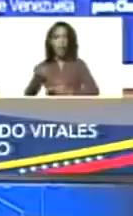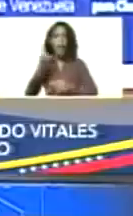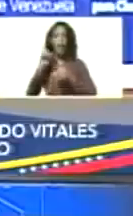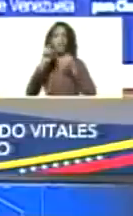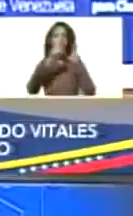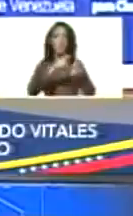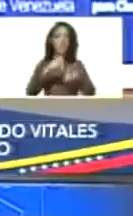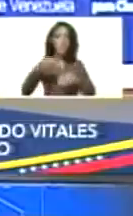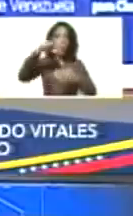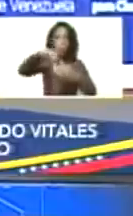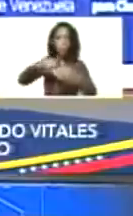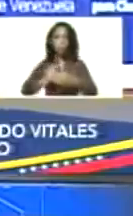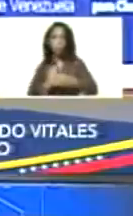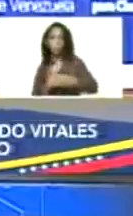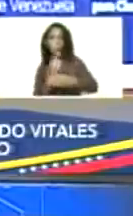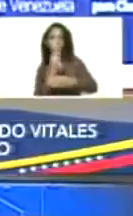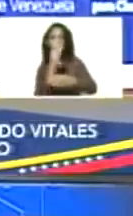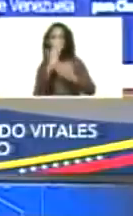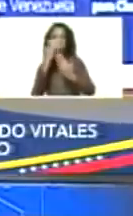cultivador.